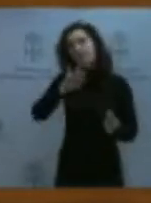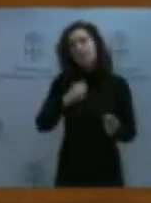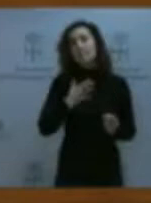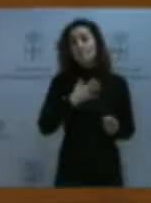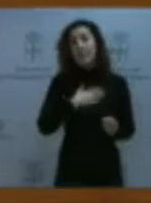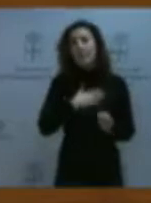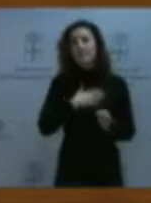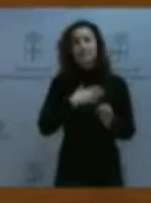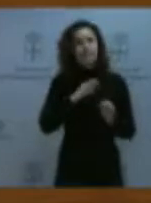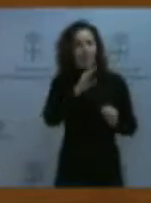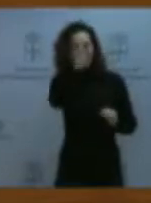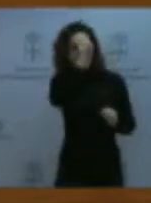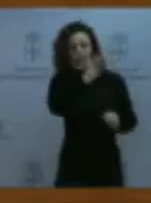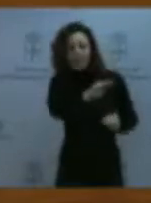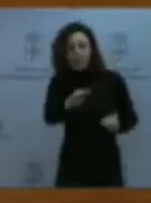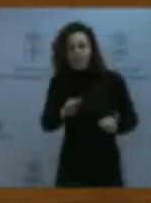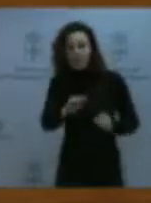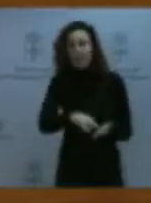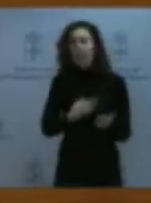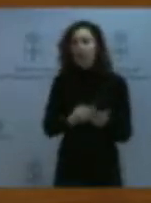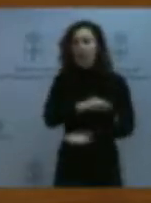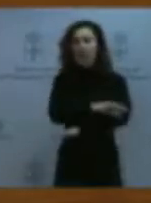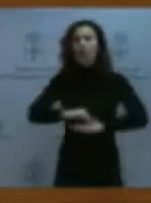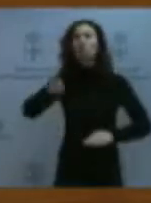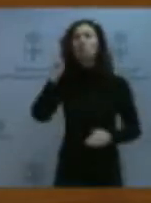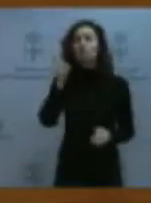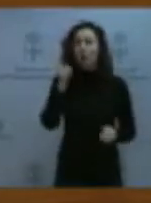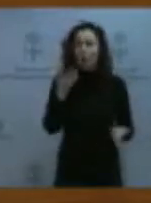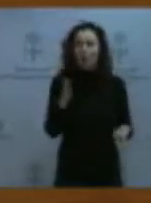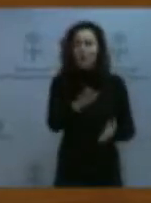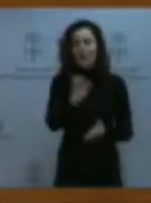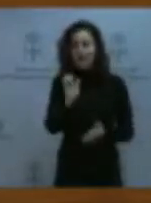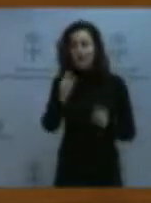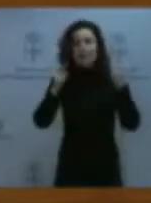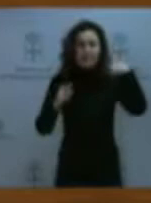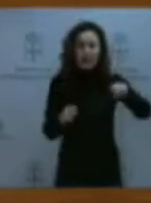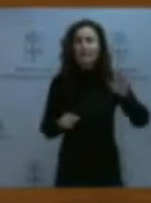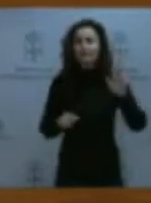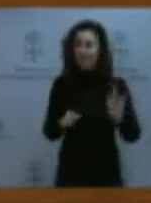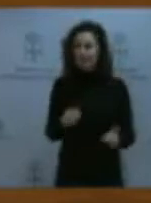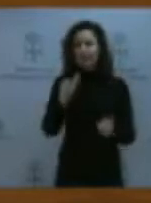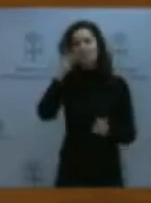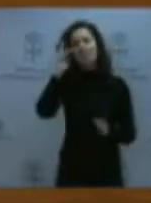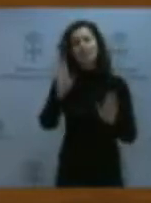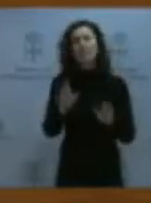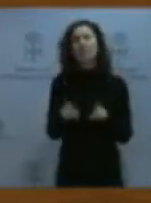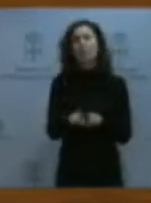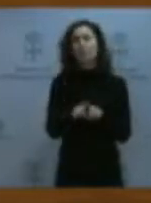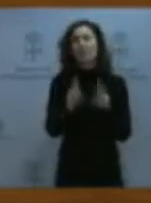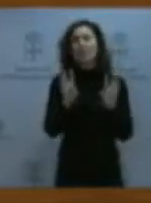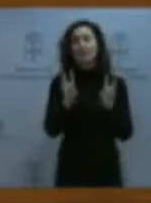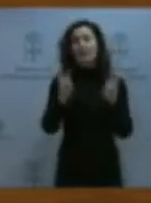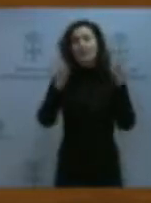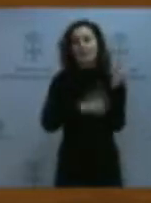arquitectos que evidentemente sabrán mucho de arquitectura, pero que están olvidando el criterio arqueológico, que es el que tiene que guiar y definir las actuaciones